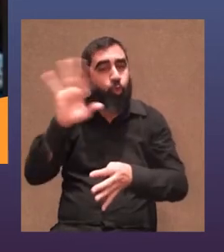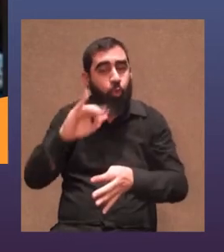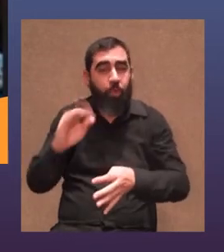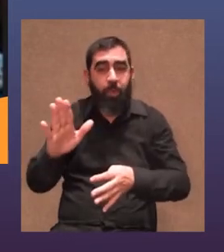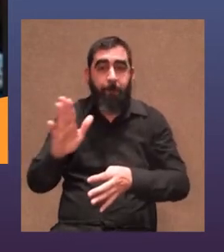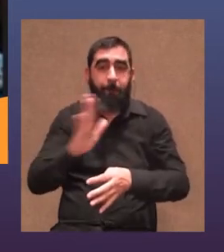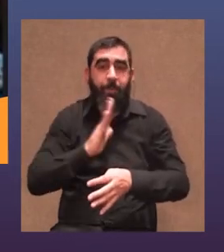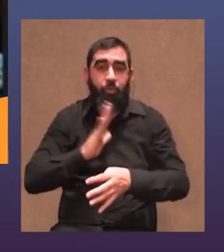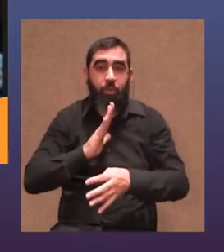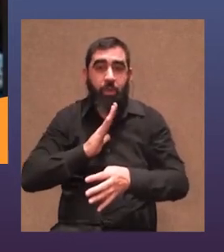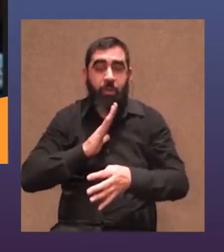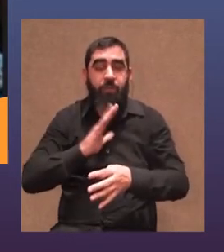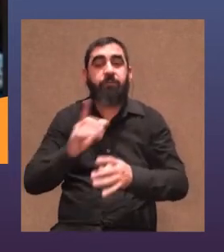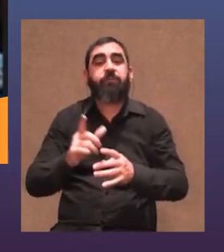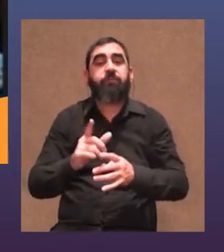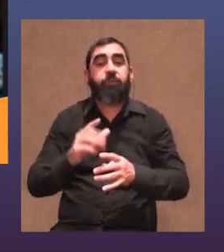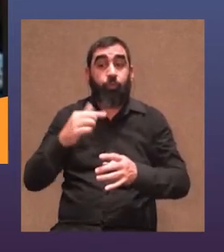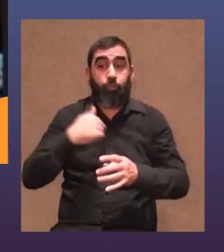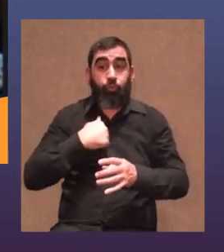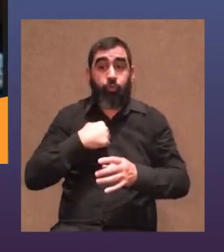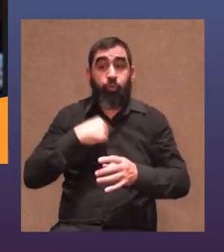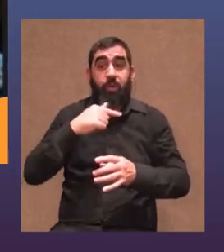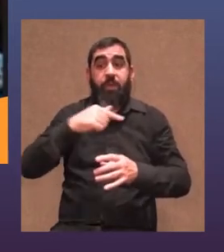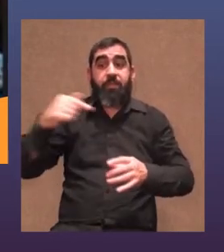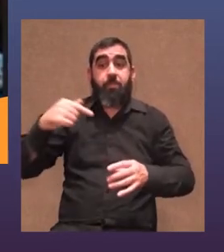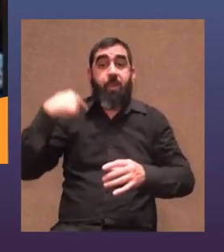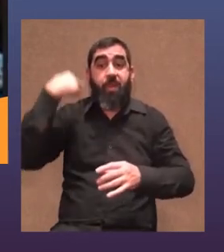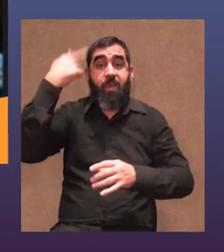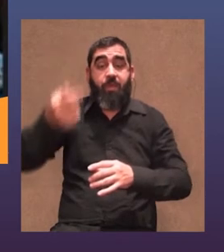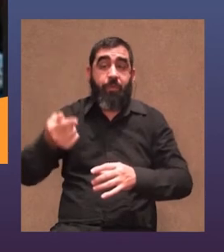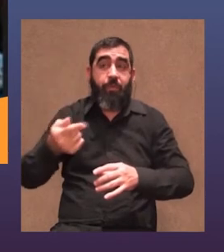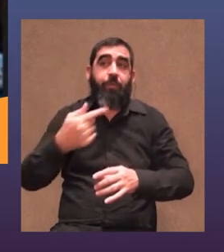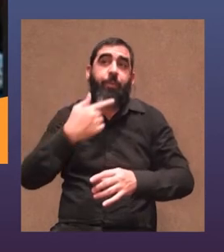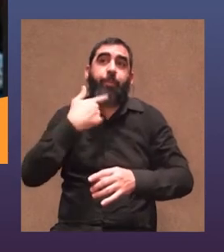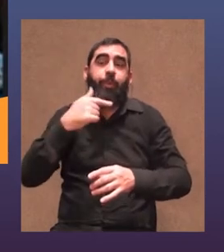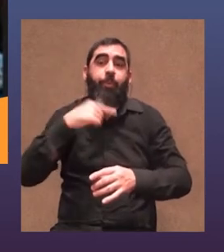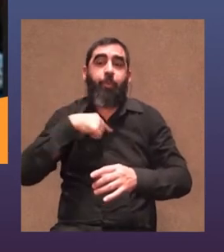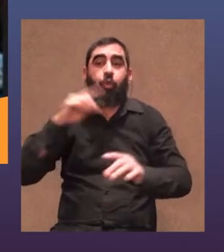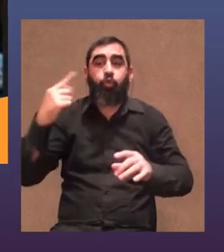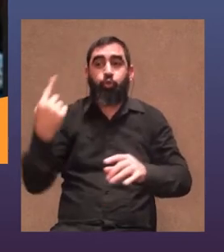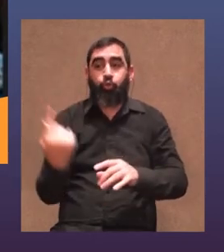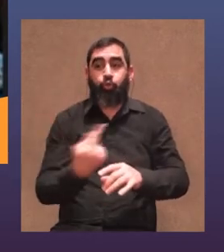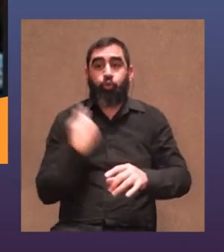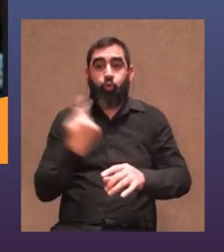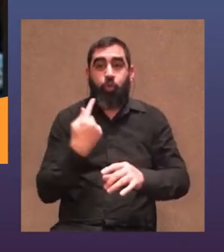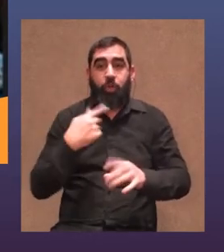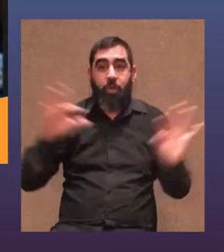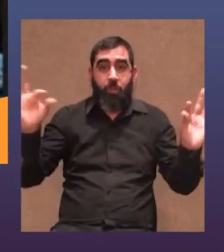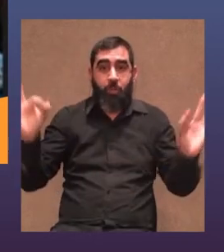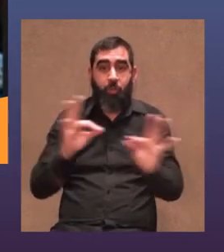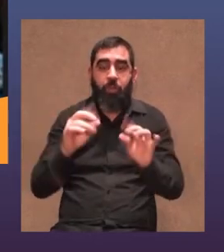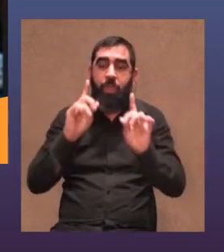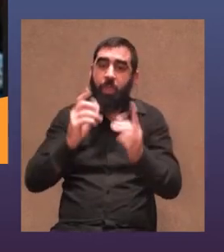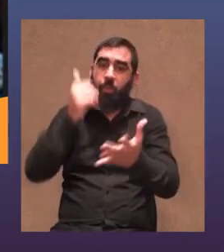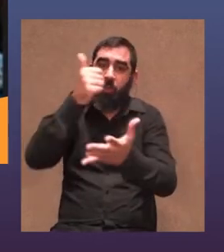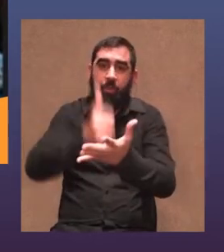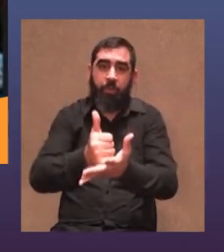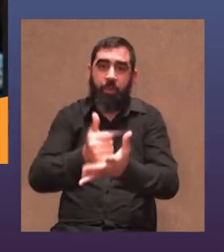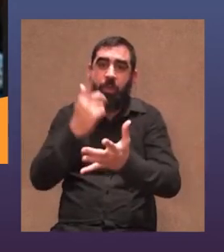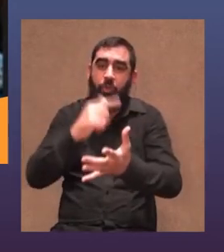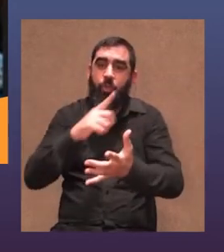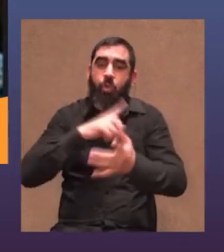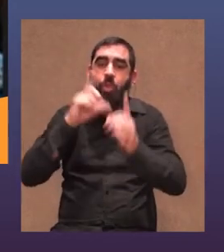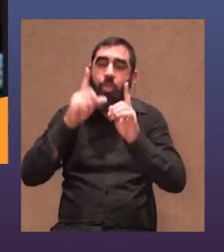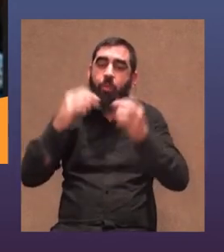personal de estar, yo la semana que viene tengo que tocar de solista y tengo que estar ahí. Para eso yo tengo que estar en un